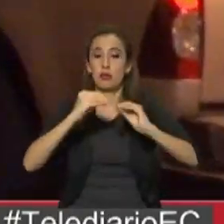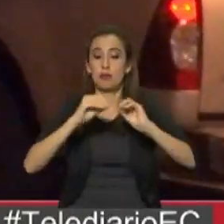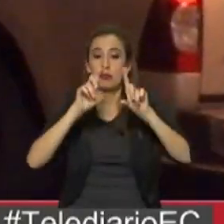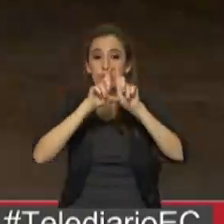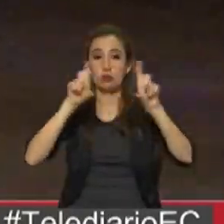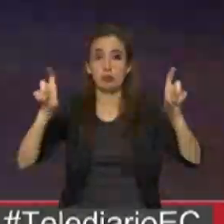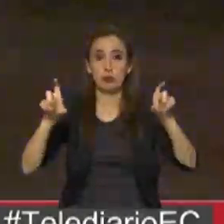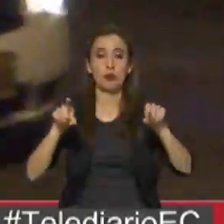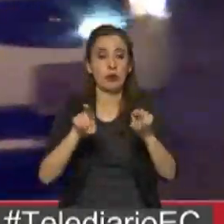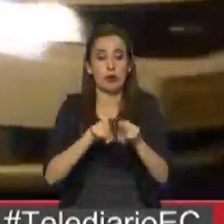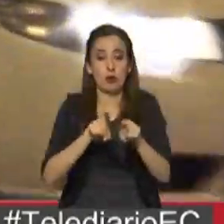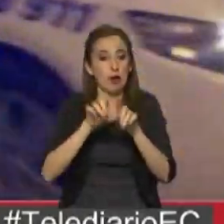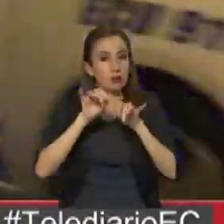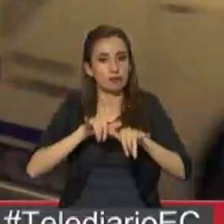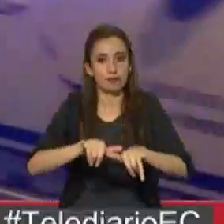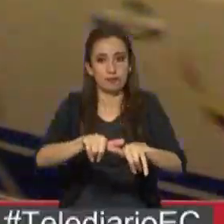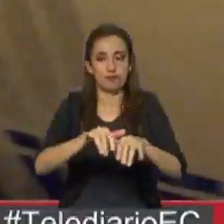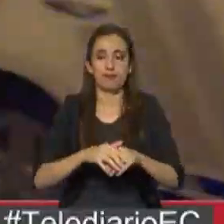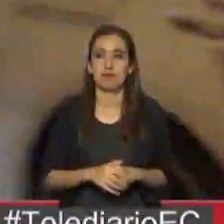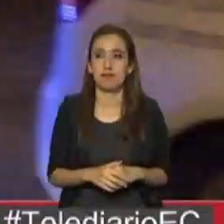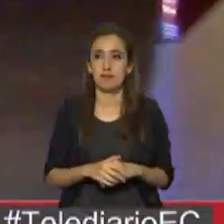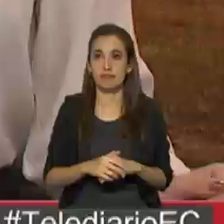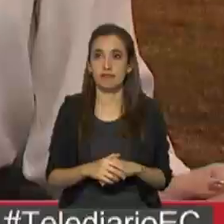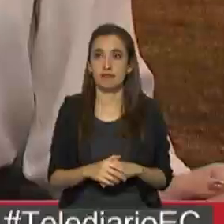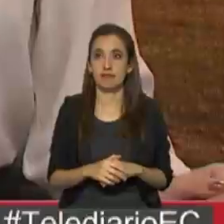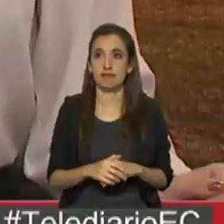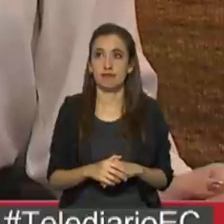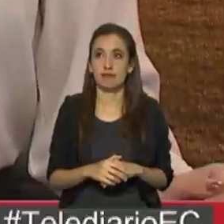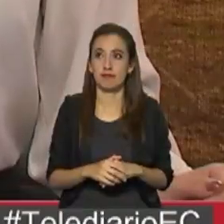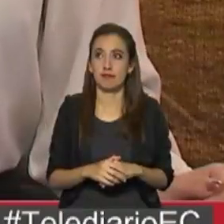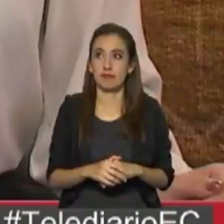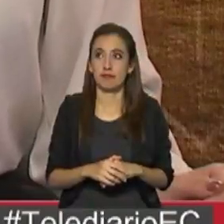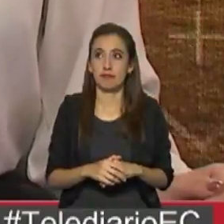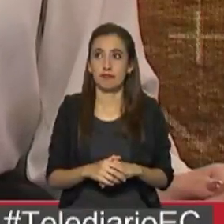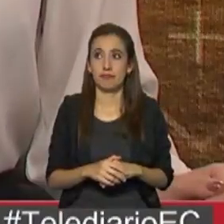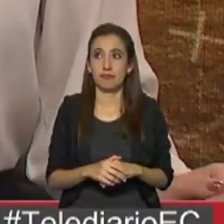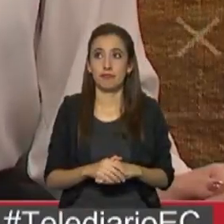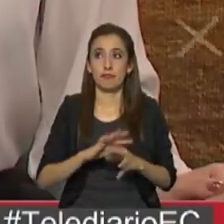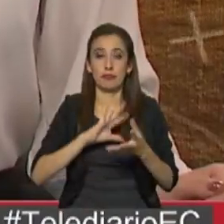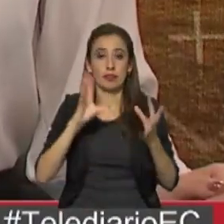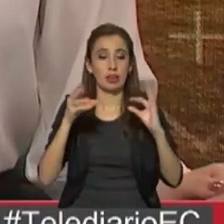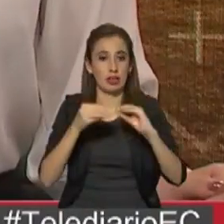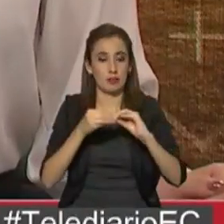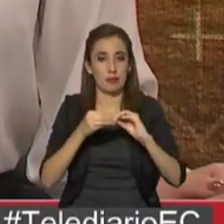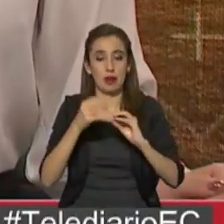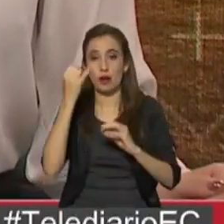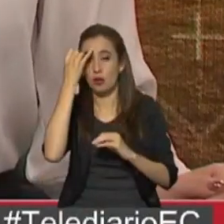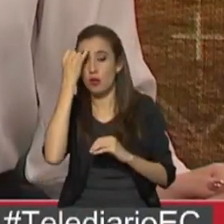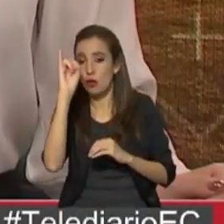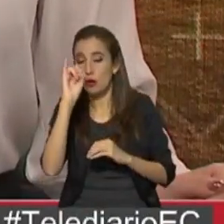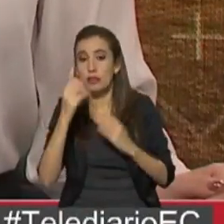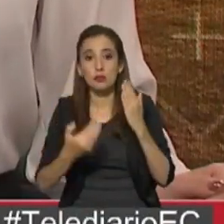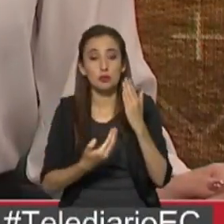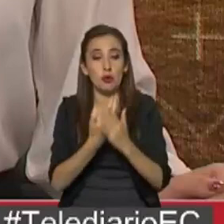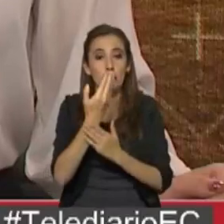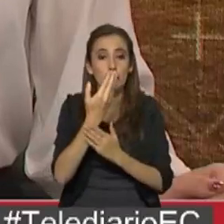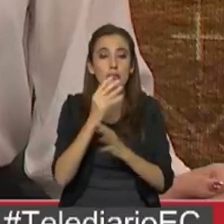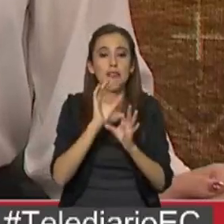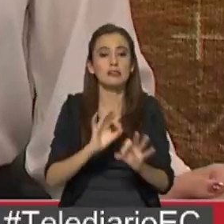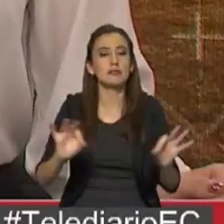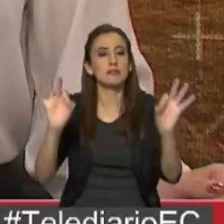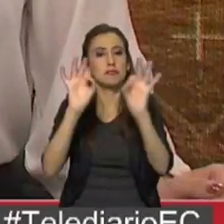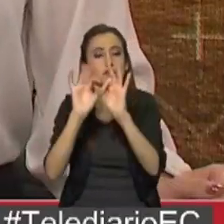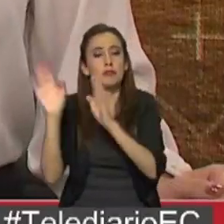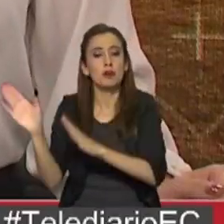auto javier zeballos medios públicos adaptarse reinventarse y generar nuevas estrategias es lo que